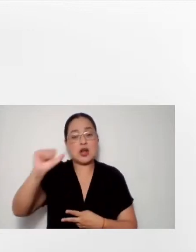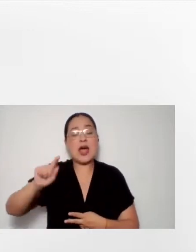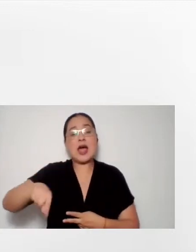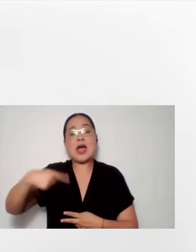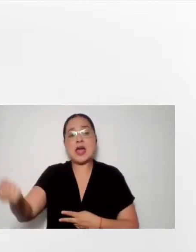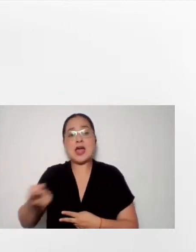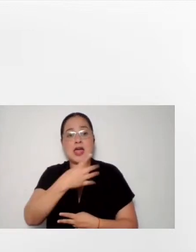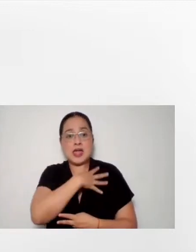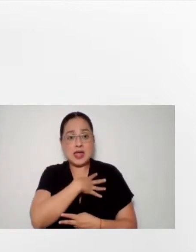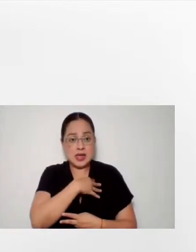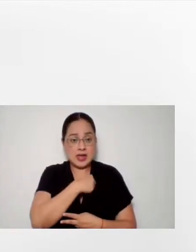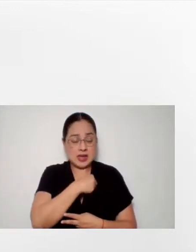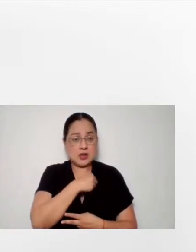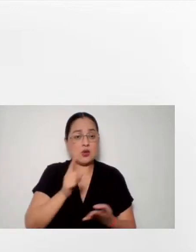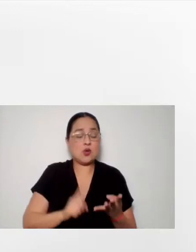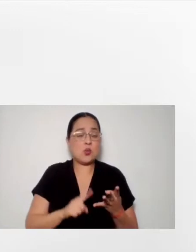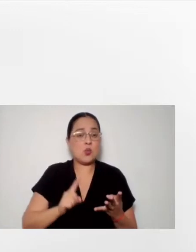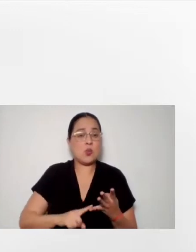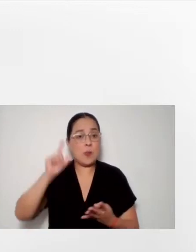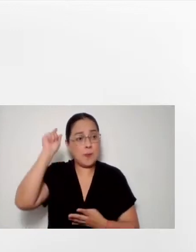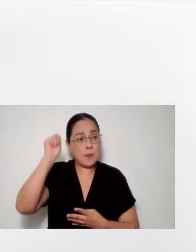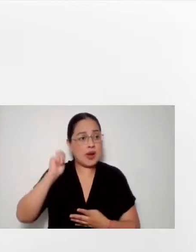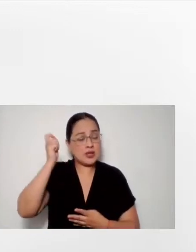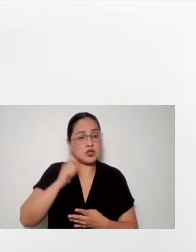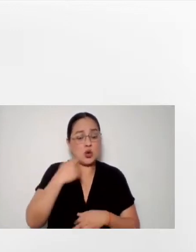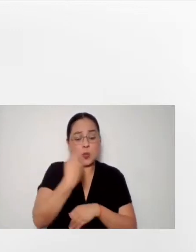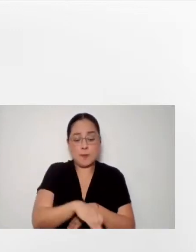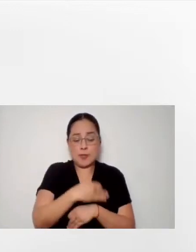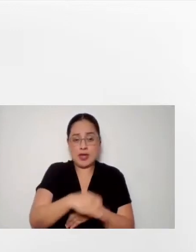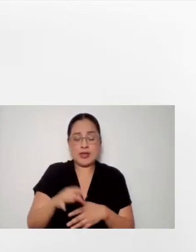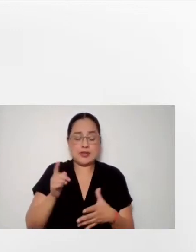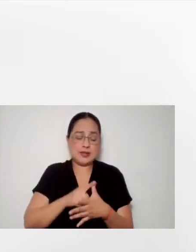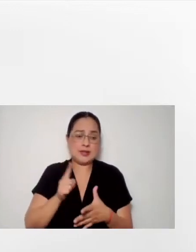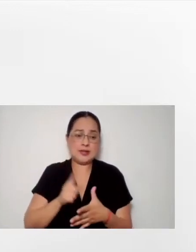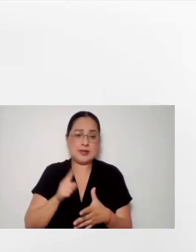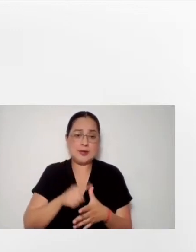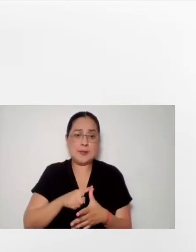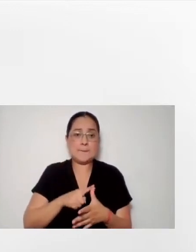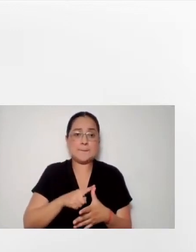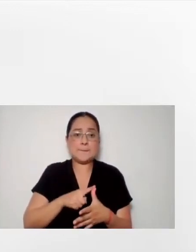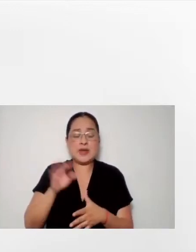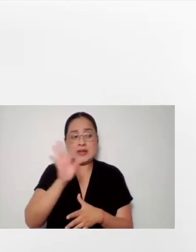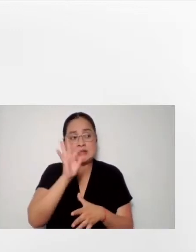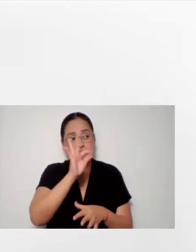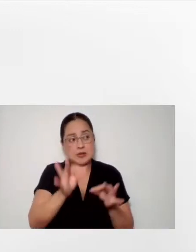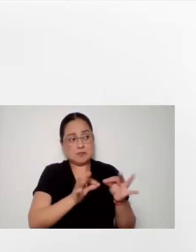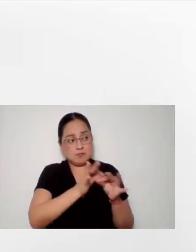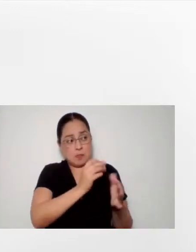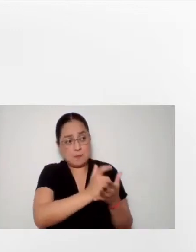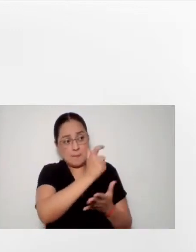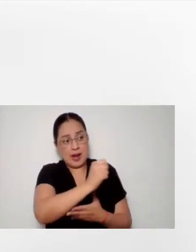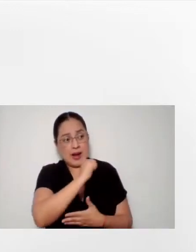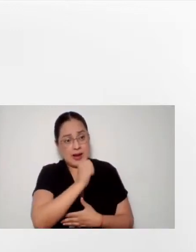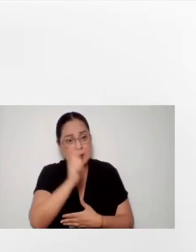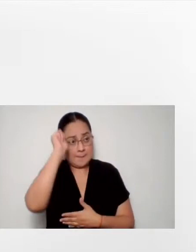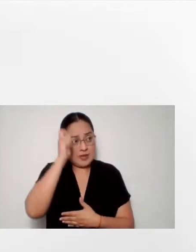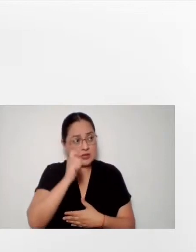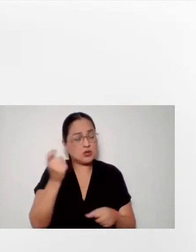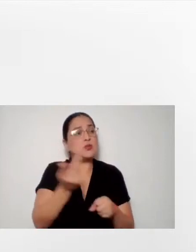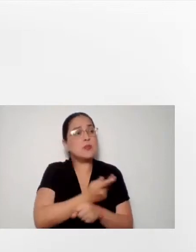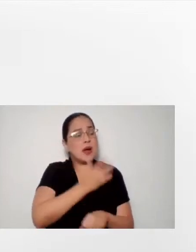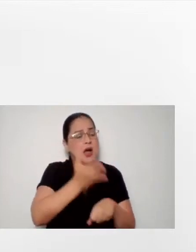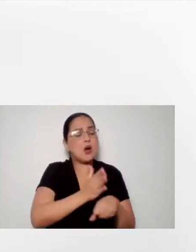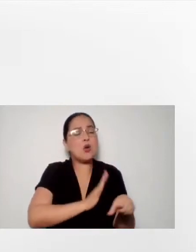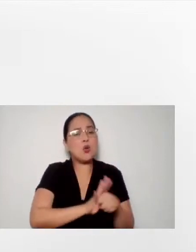ascendientes, la pensión alimenticia provisional, consecuencias por el incumplimiento de la obligación alimentaria y